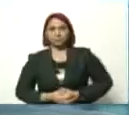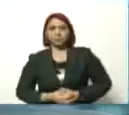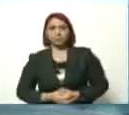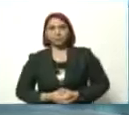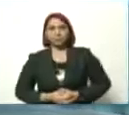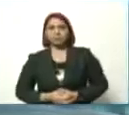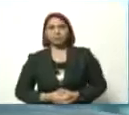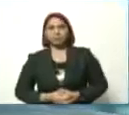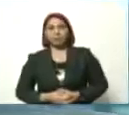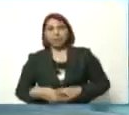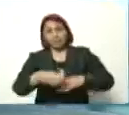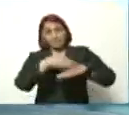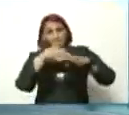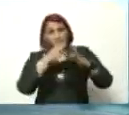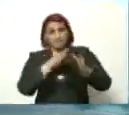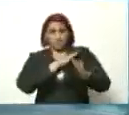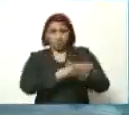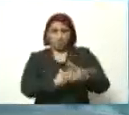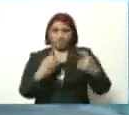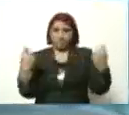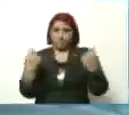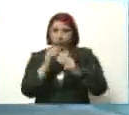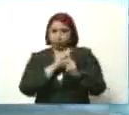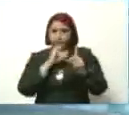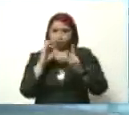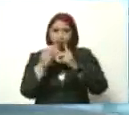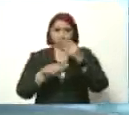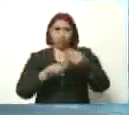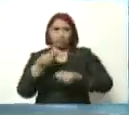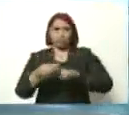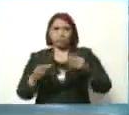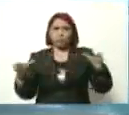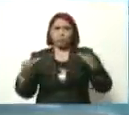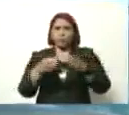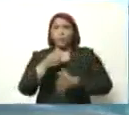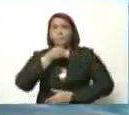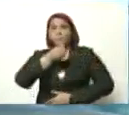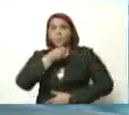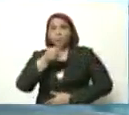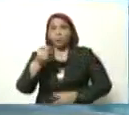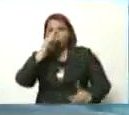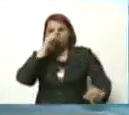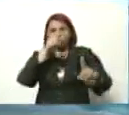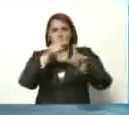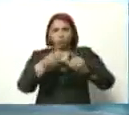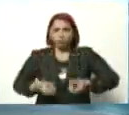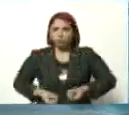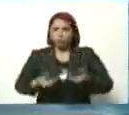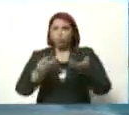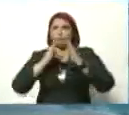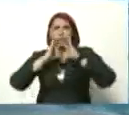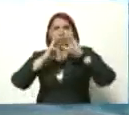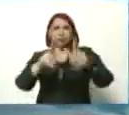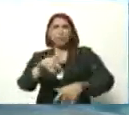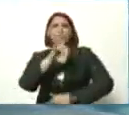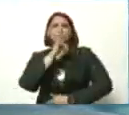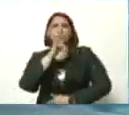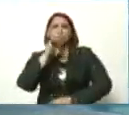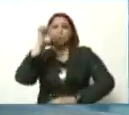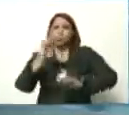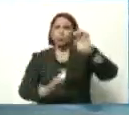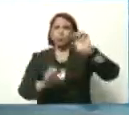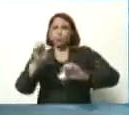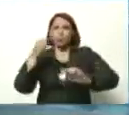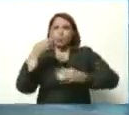y el ministerio del poder popular para la cultura realizó una rueda de prensa con el objetivo de brindar información detallada para la evaluación